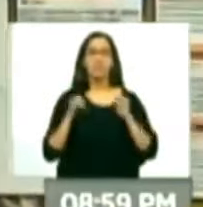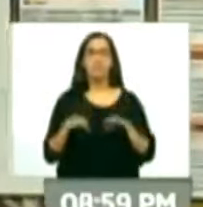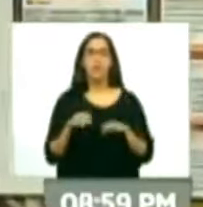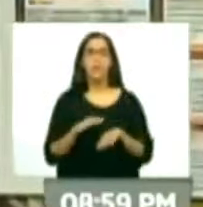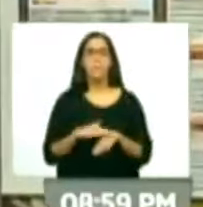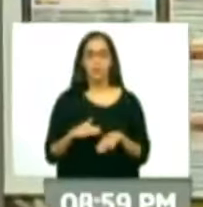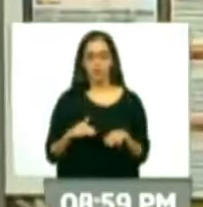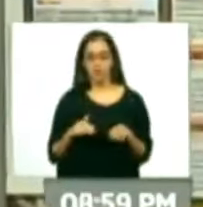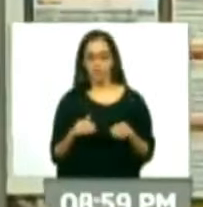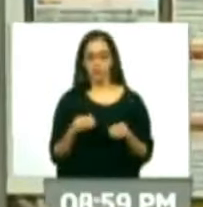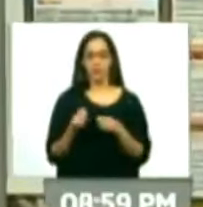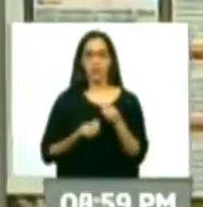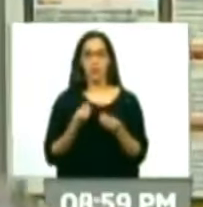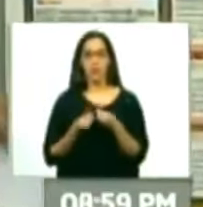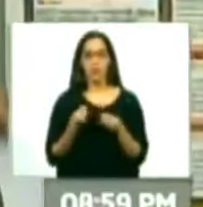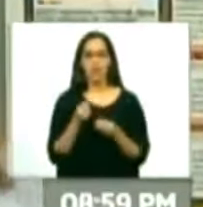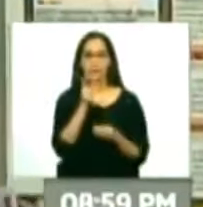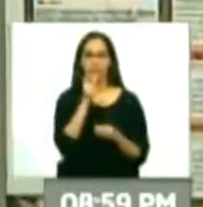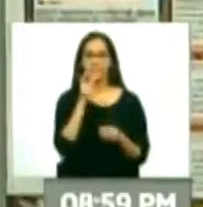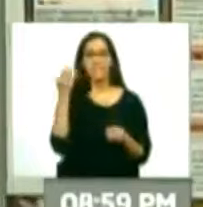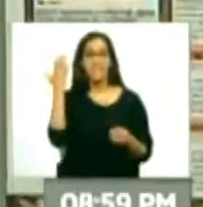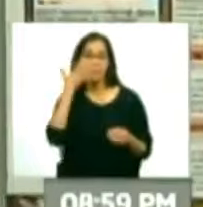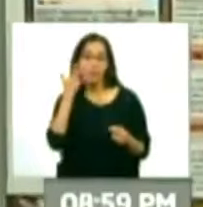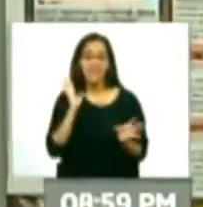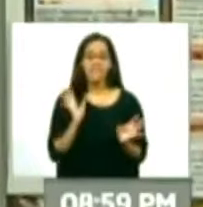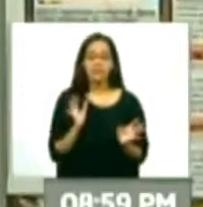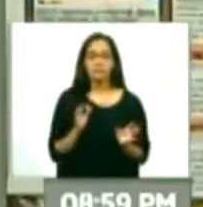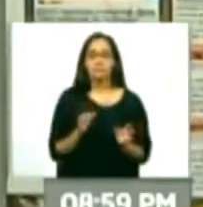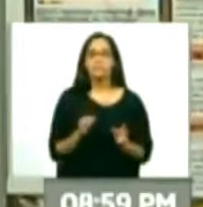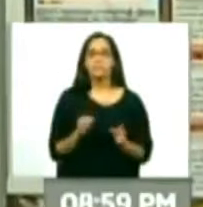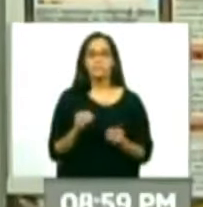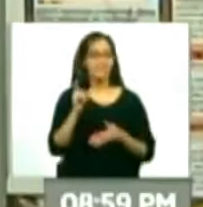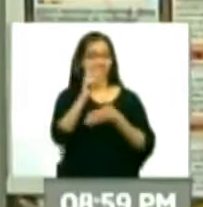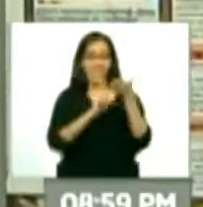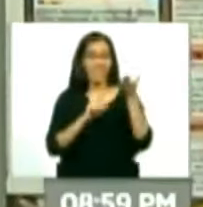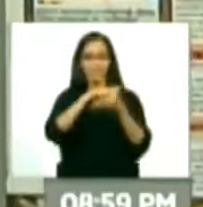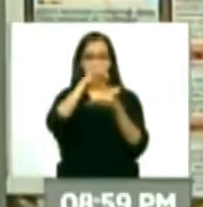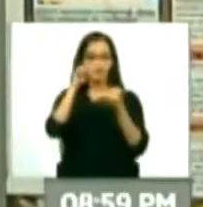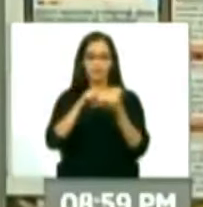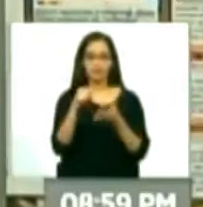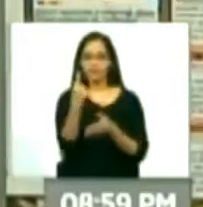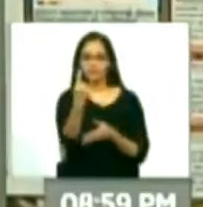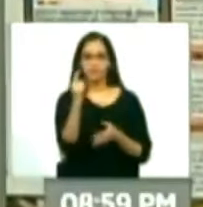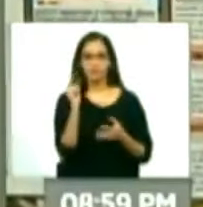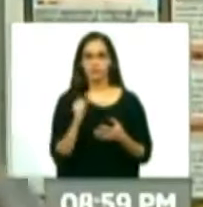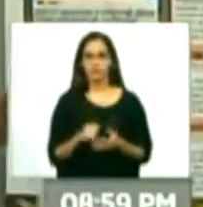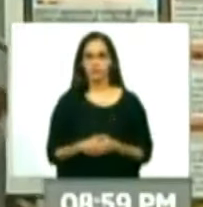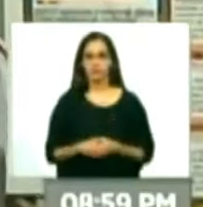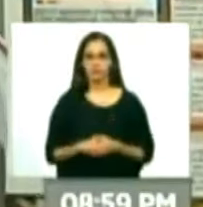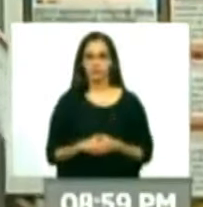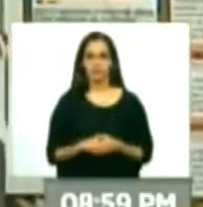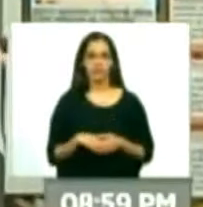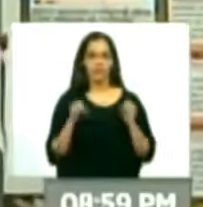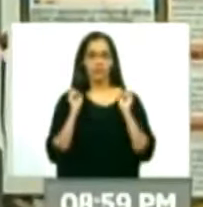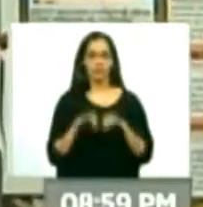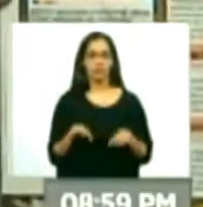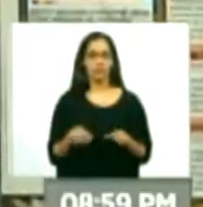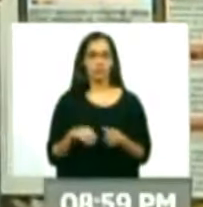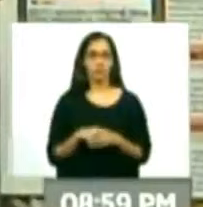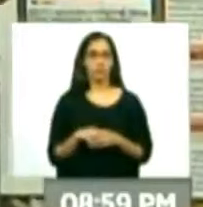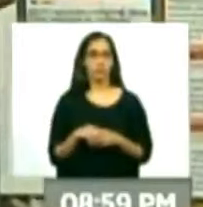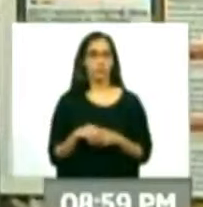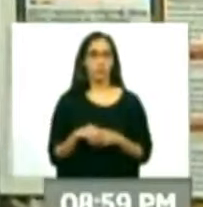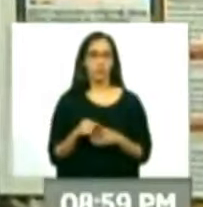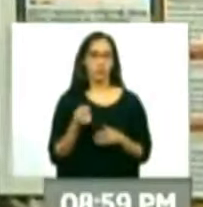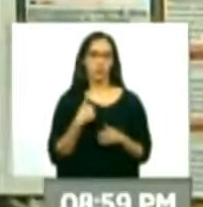una encuesta y parece que no sacan ni en la lista nacional van a sacar uno. Y renunció, se hizo el bolsa. No, no